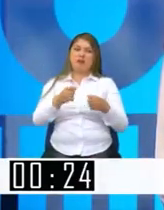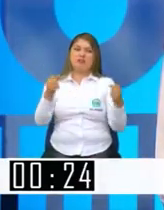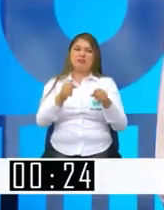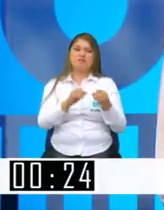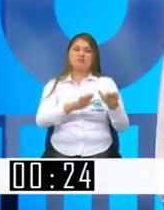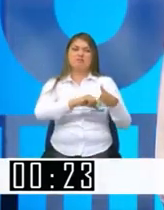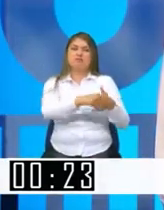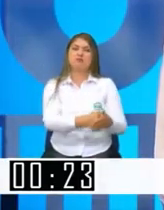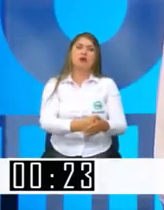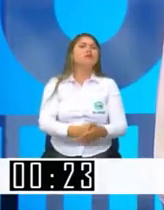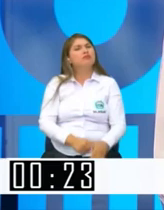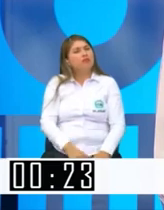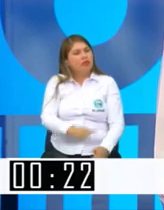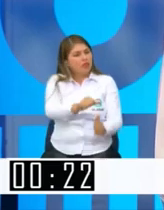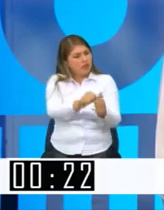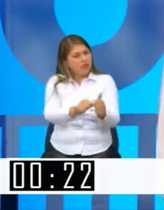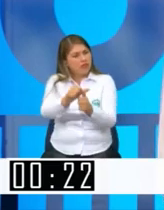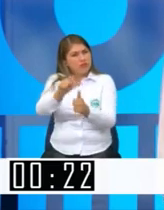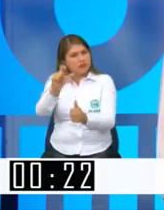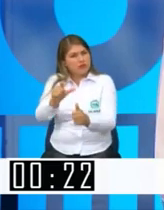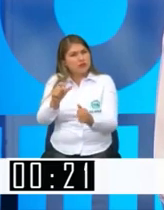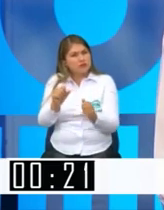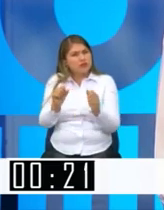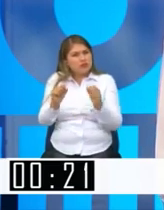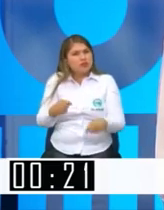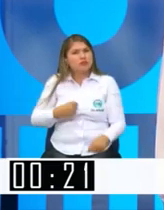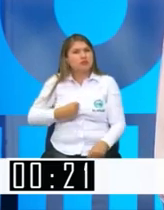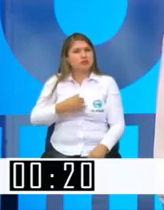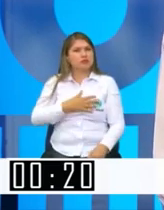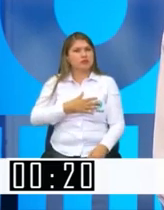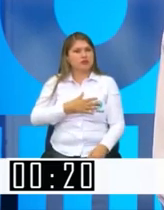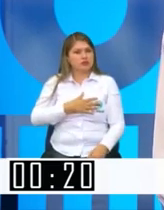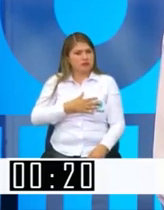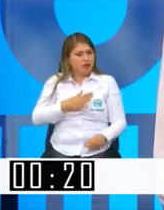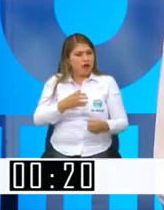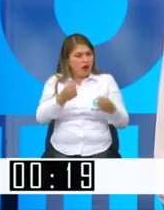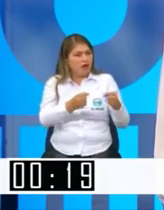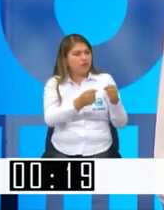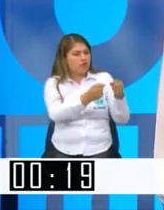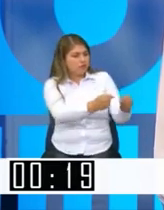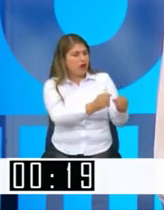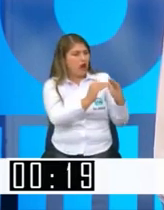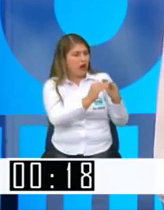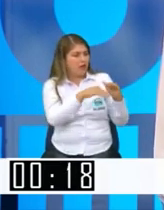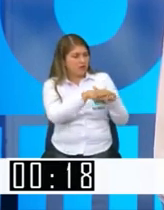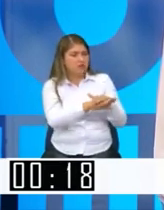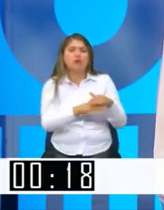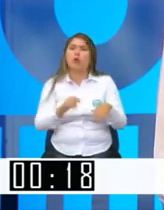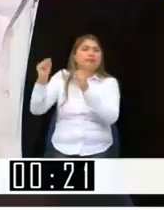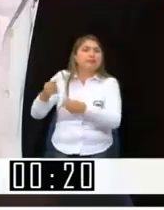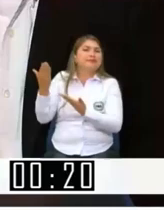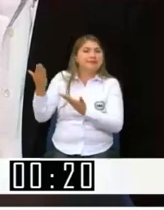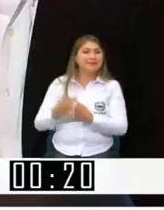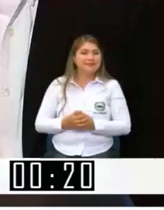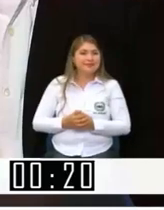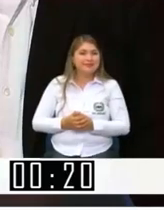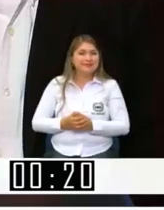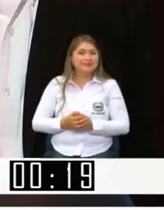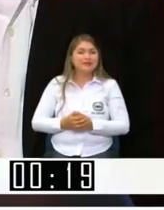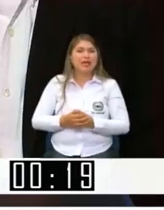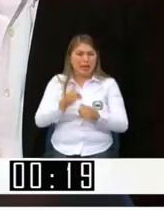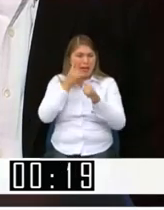vehículo. Cada persona tiene la oportunidad de que deje su vehículo en la casa y use la bicicleta.